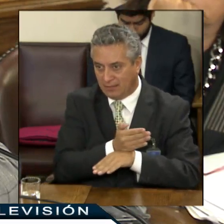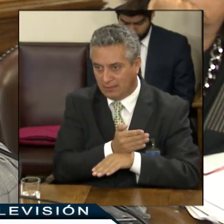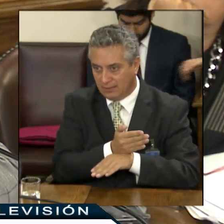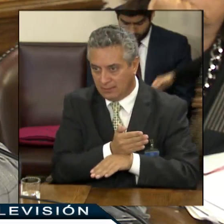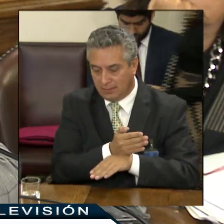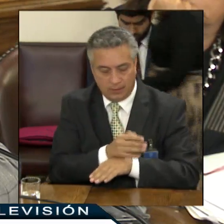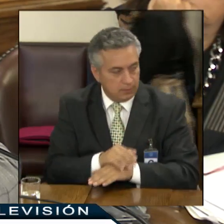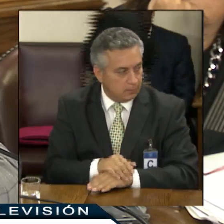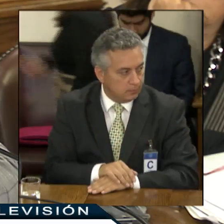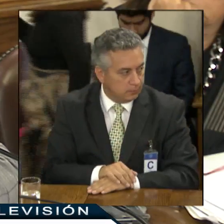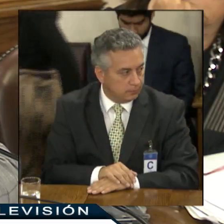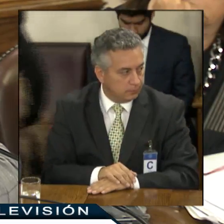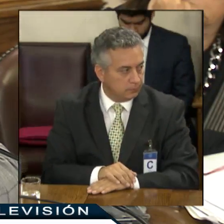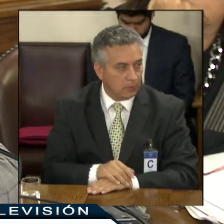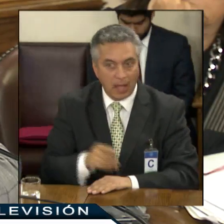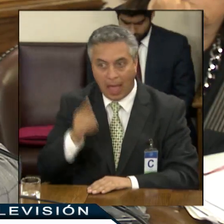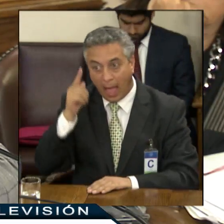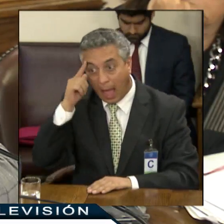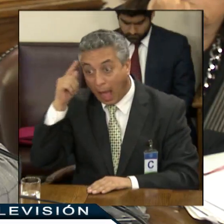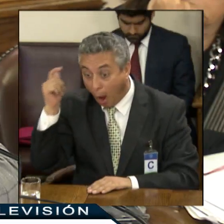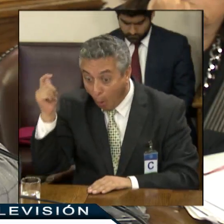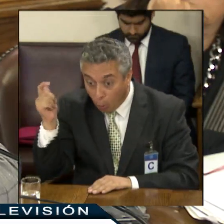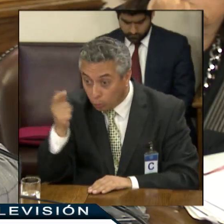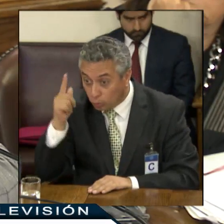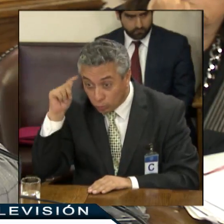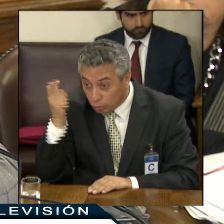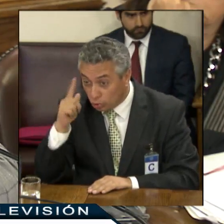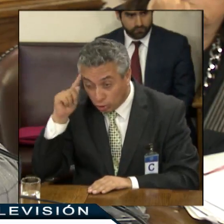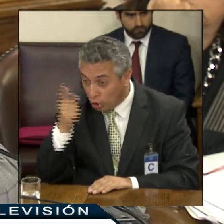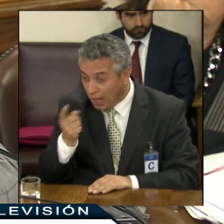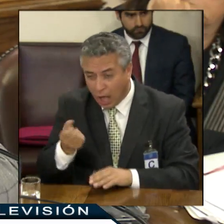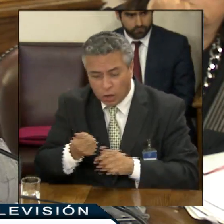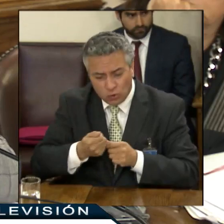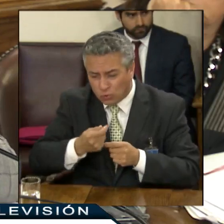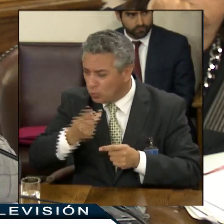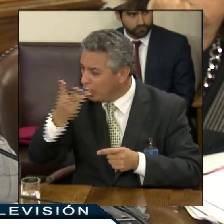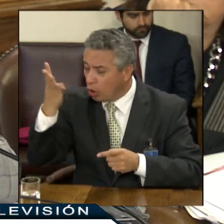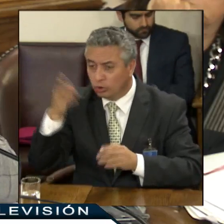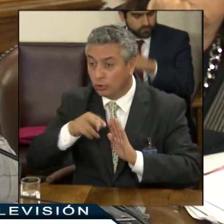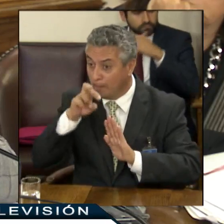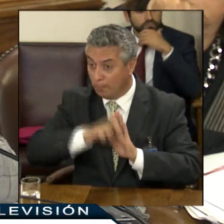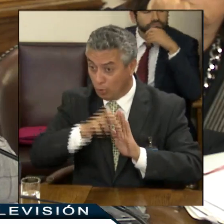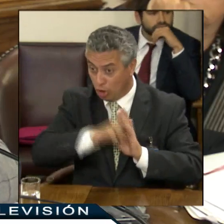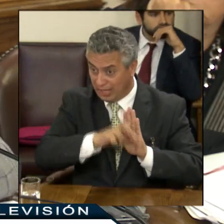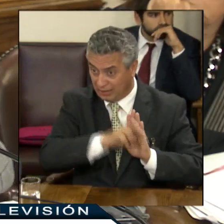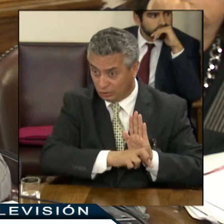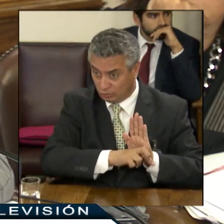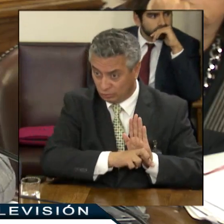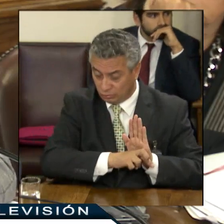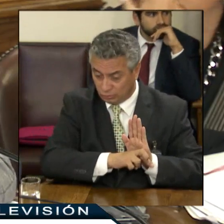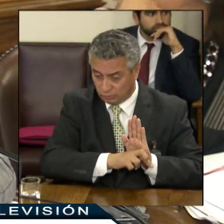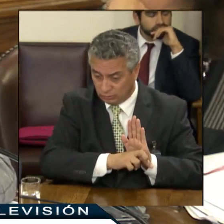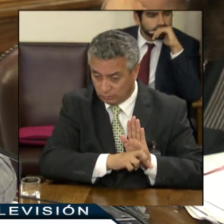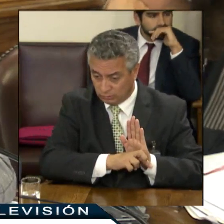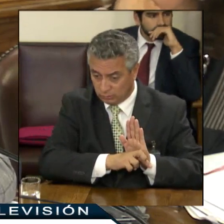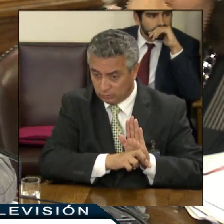previas los autores de numerosos proyectos ya